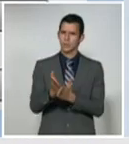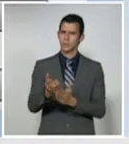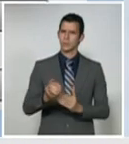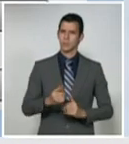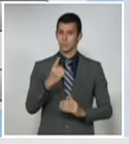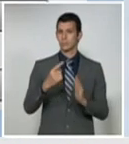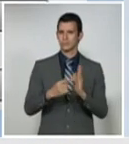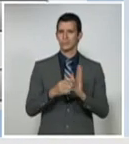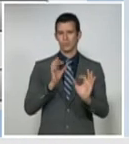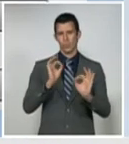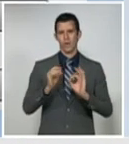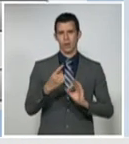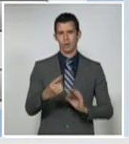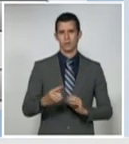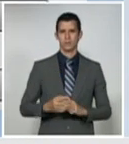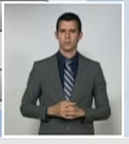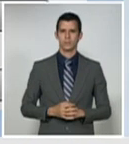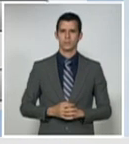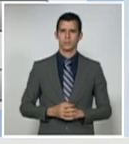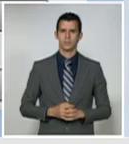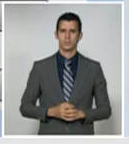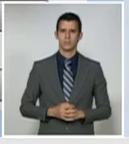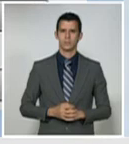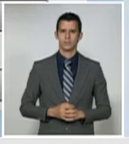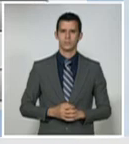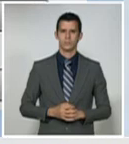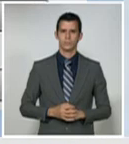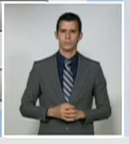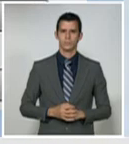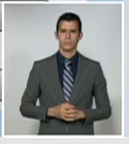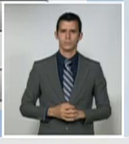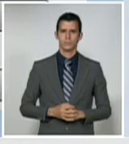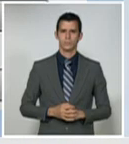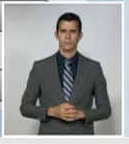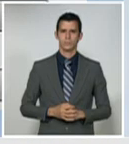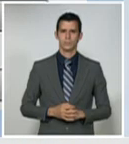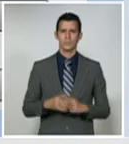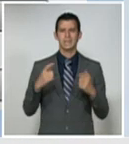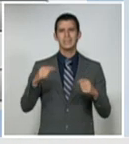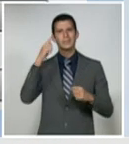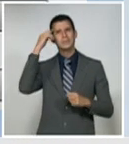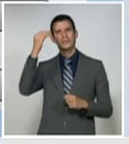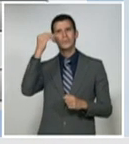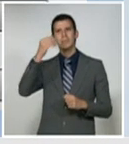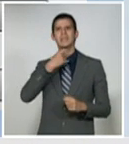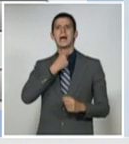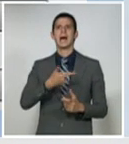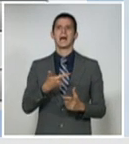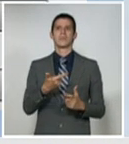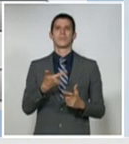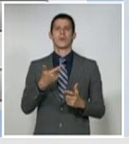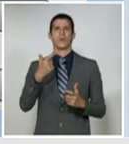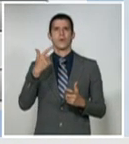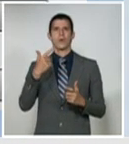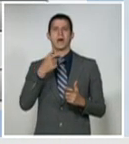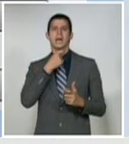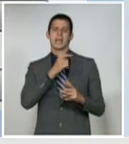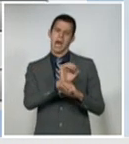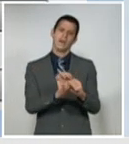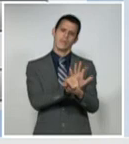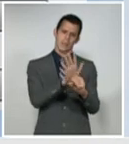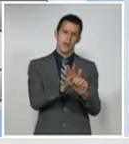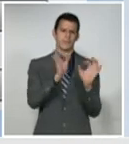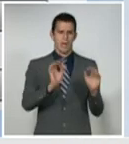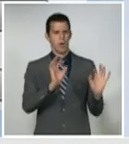incrementar desde el punto de vista de cuando se siente uno hacer un balance de lo que ocurrió,